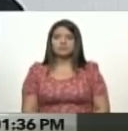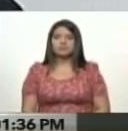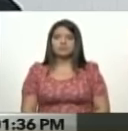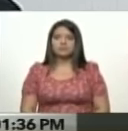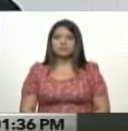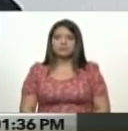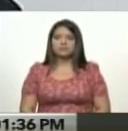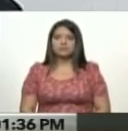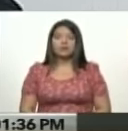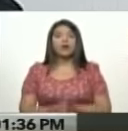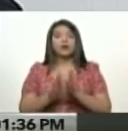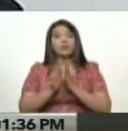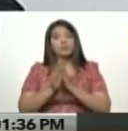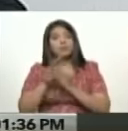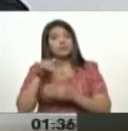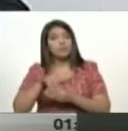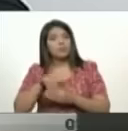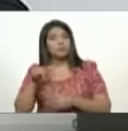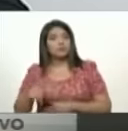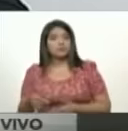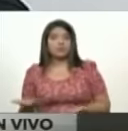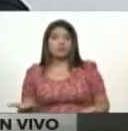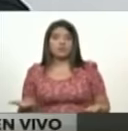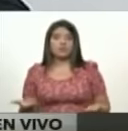estamos en votación, diputados.